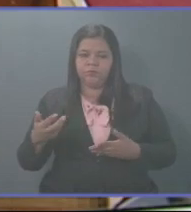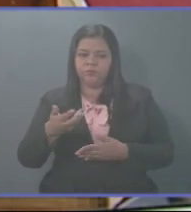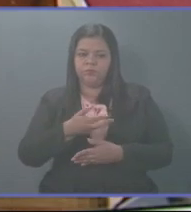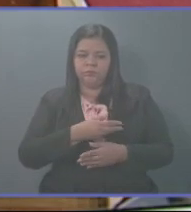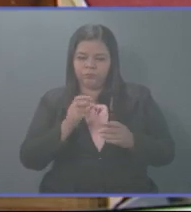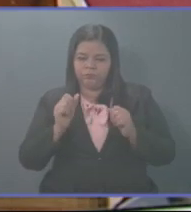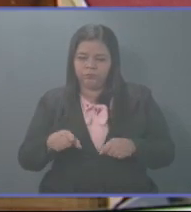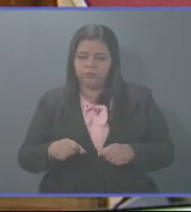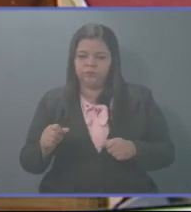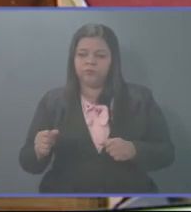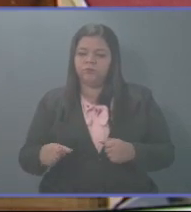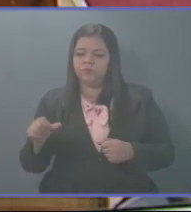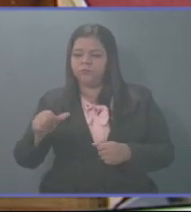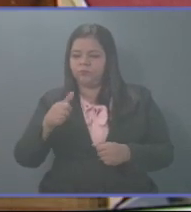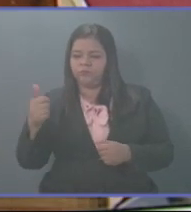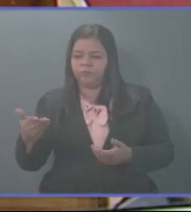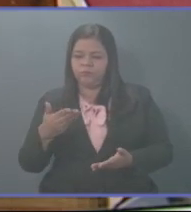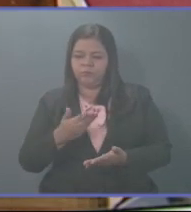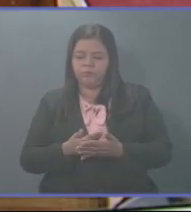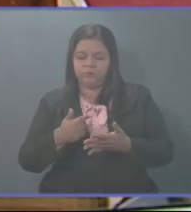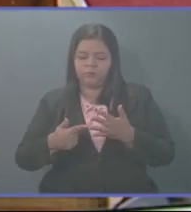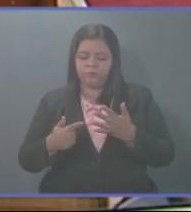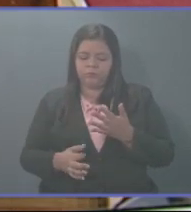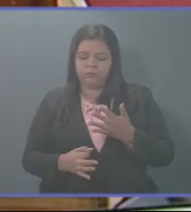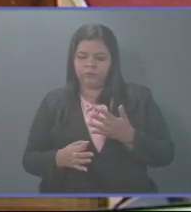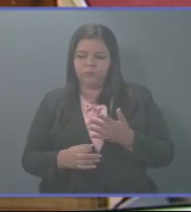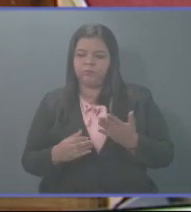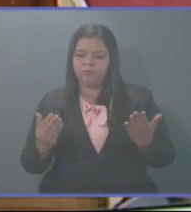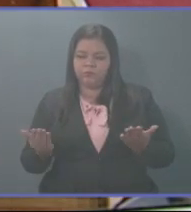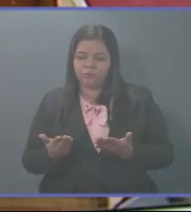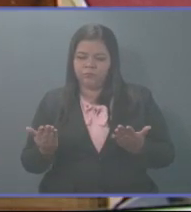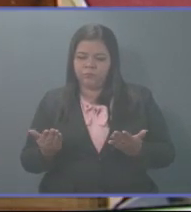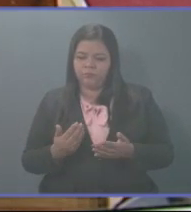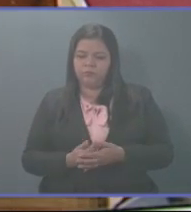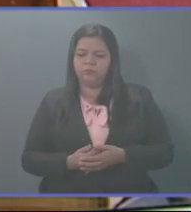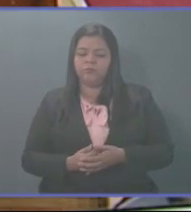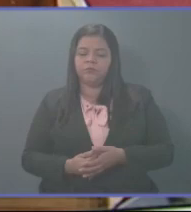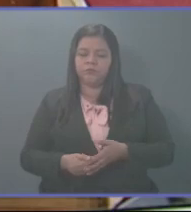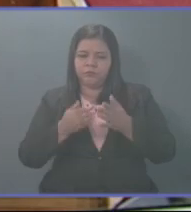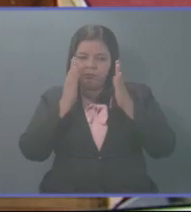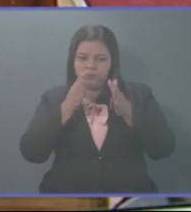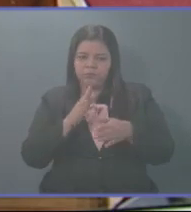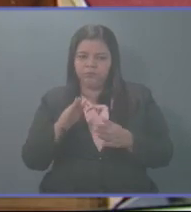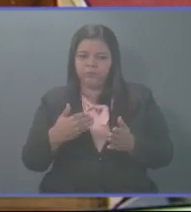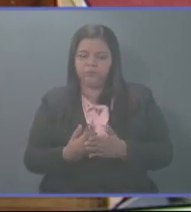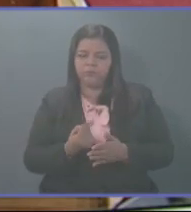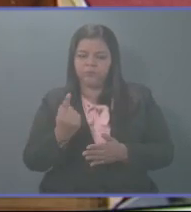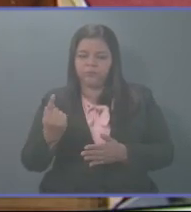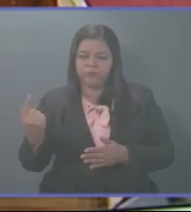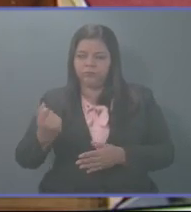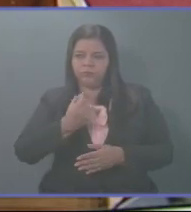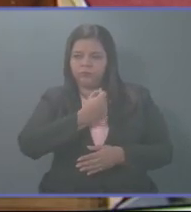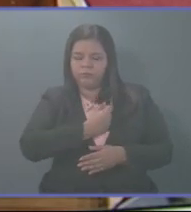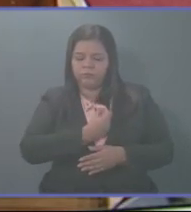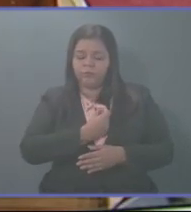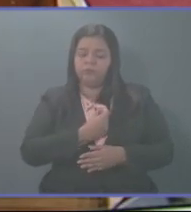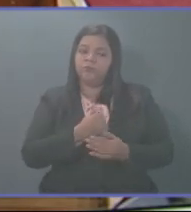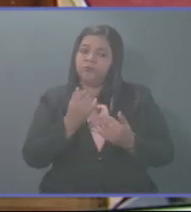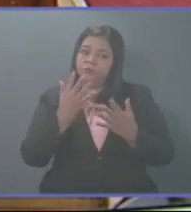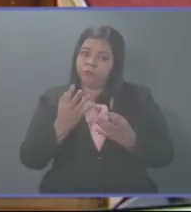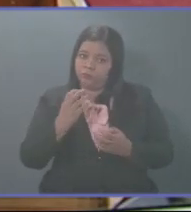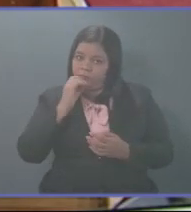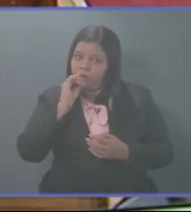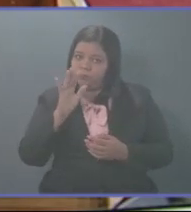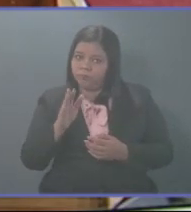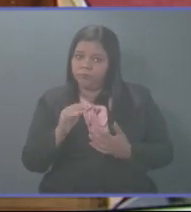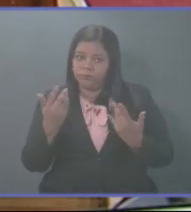complementar otras iniciativas desarrolladas desde el órgano ejecutivo en materia de atención de víctimas. Cabe mencionar que además